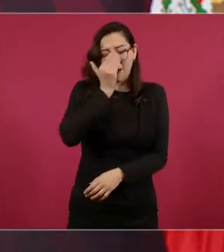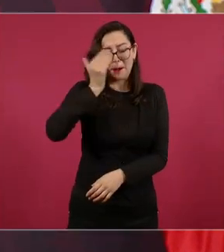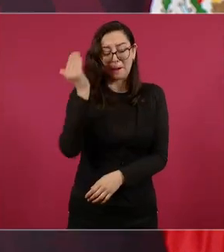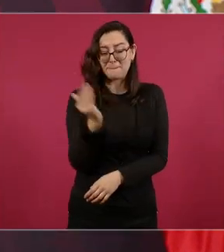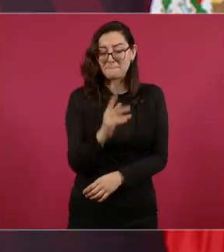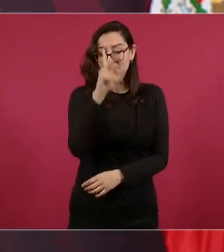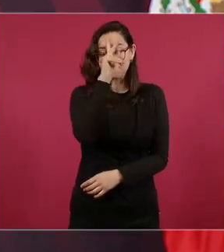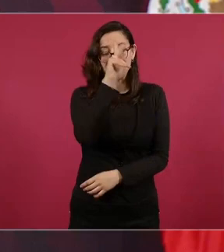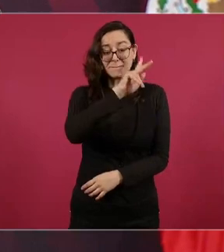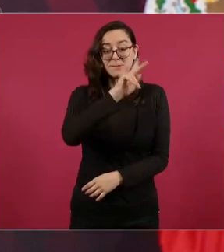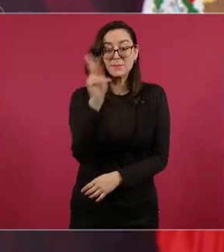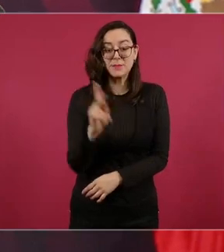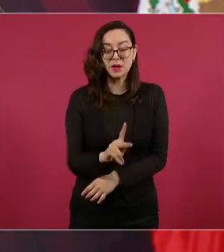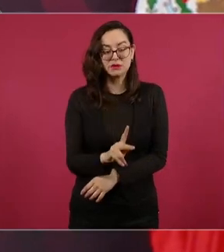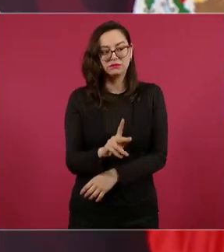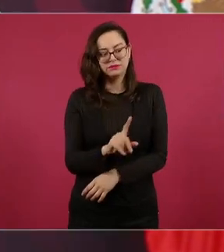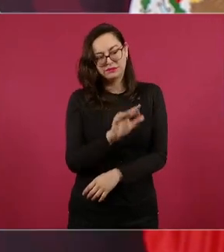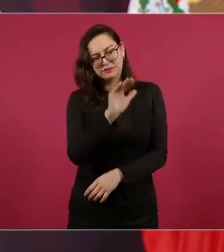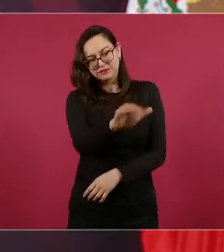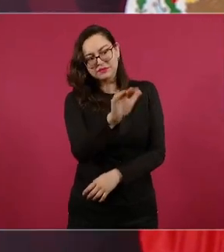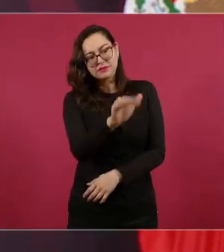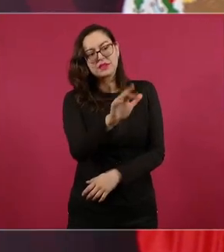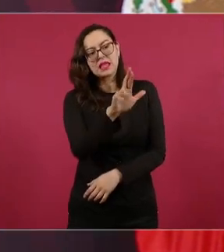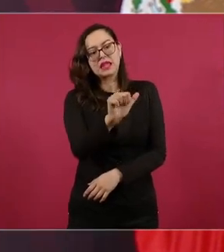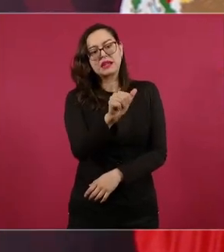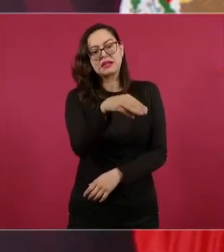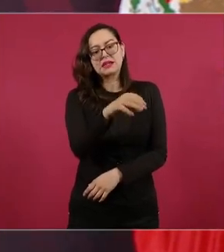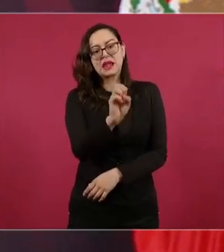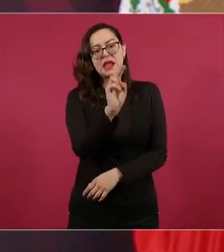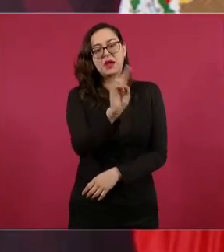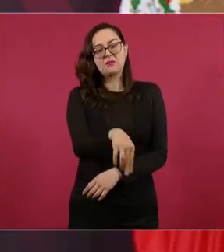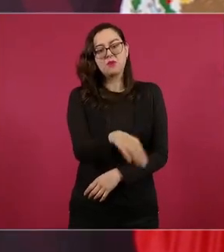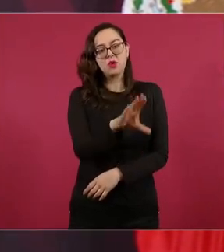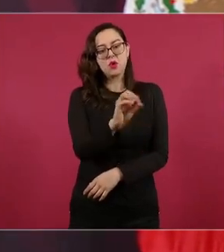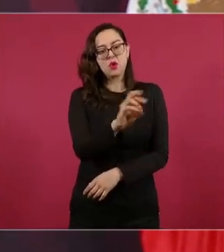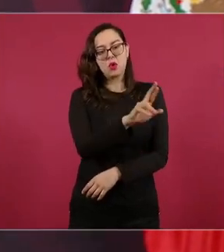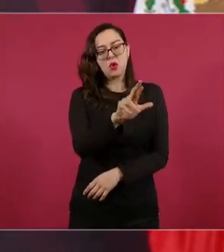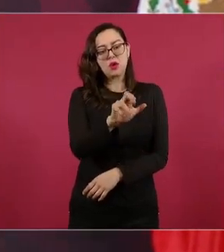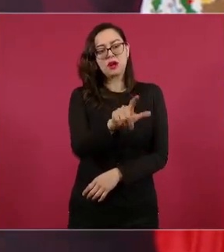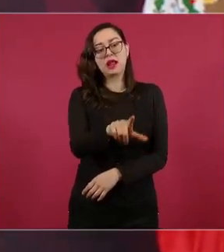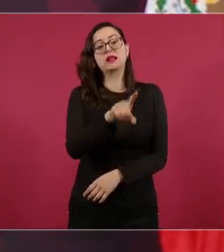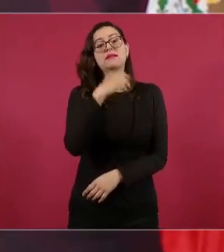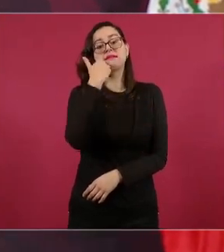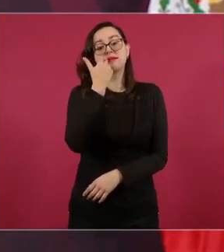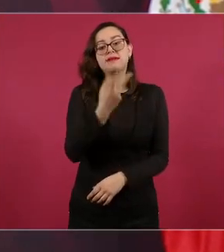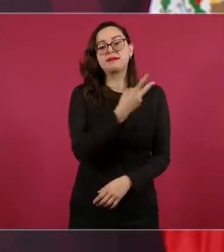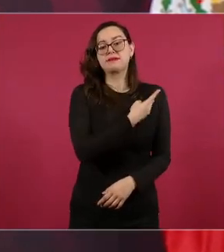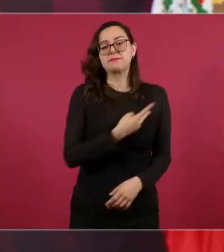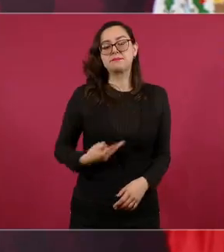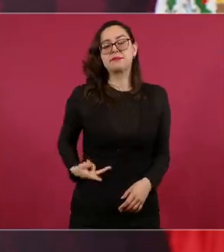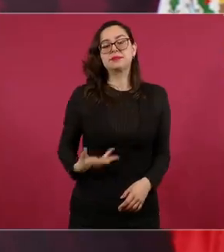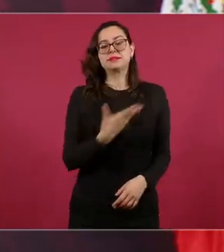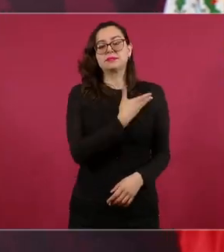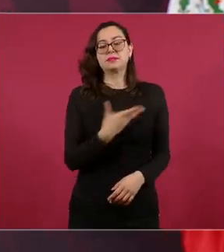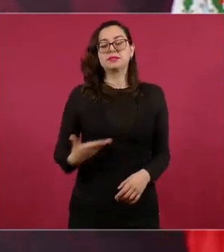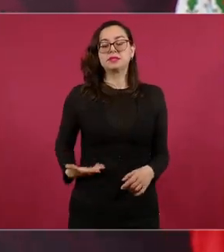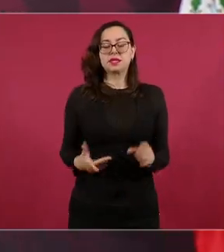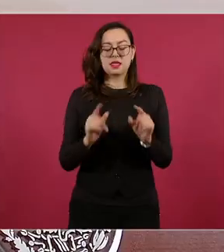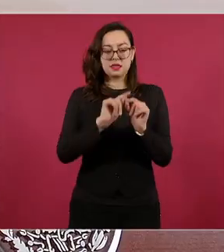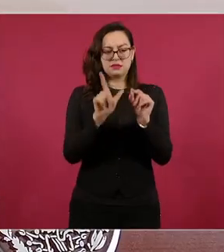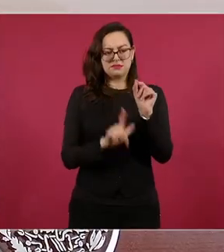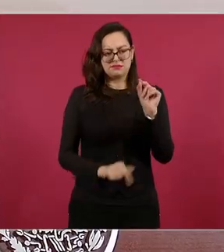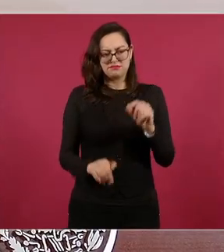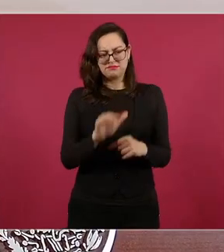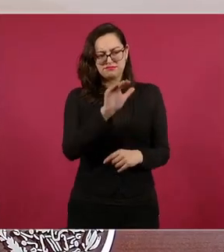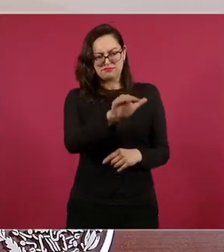Cuestiona a Ramón Corral, aspirante a la vicepresidencia de la República, entre otras cosas, por